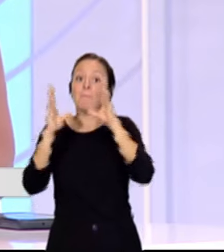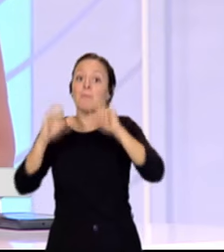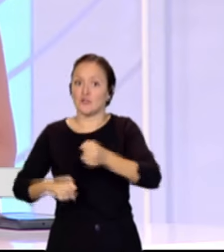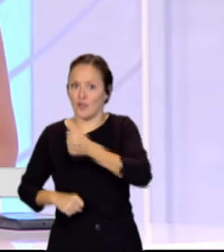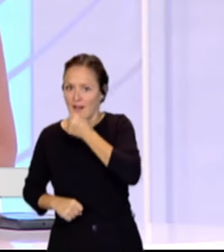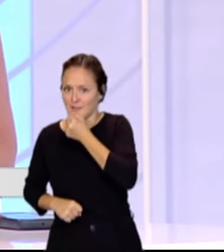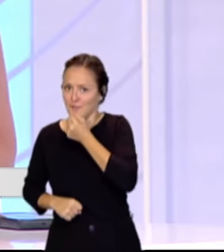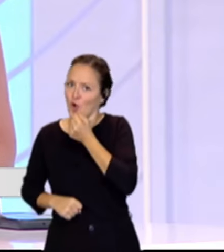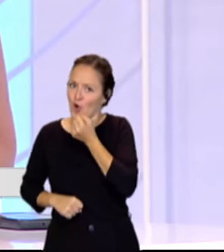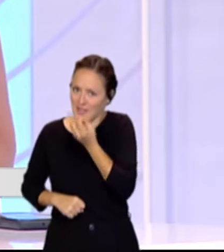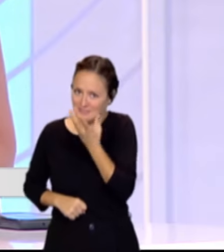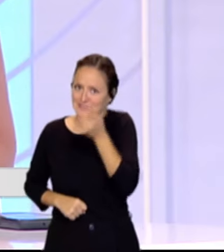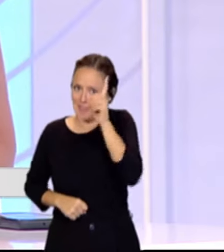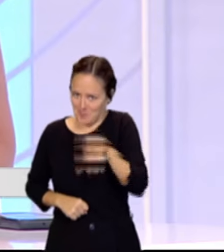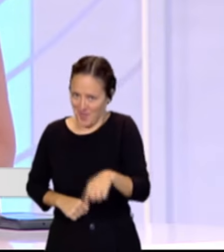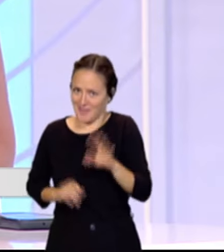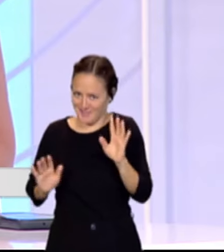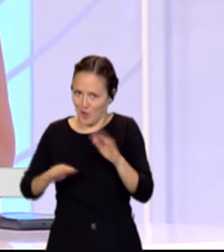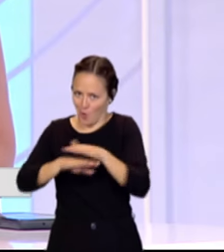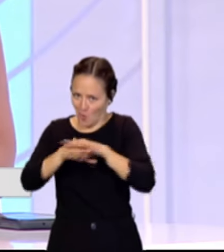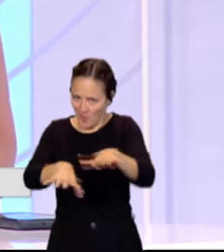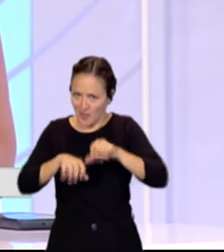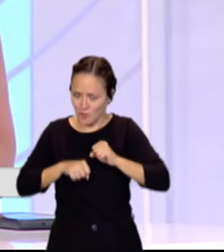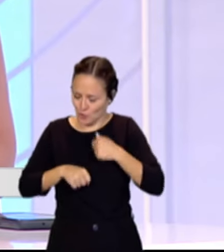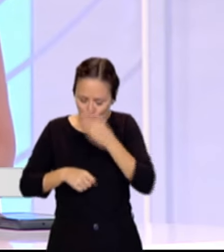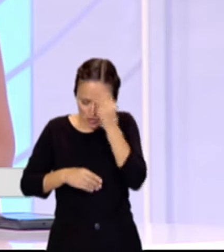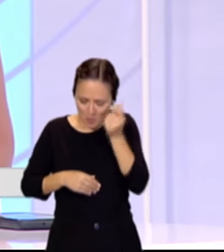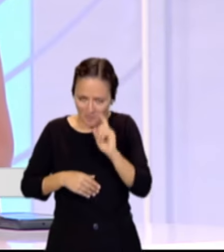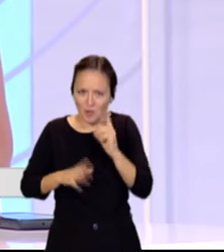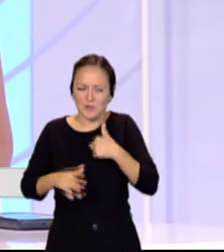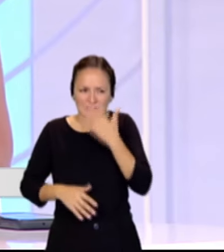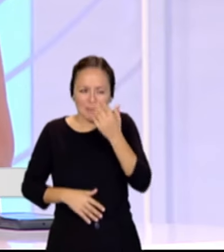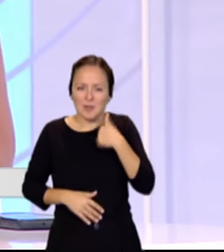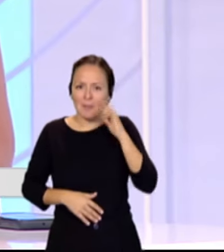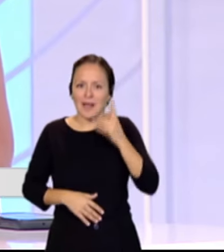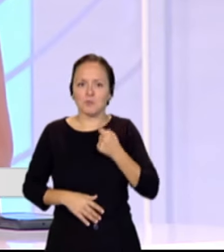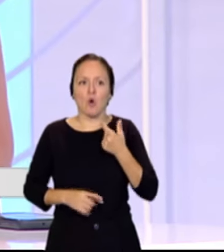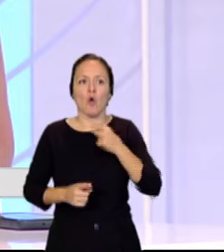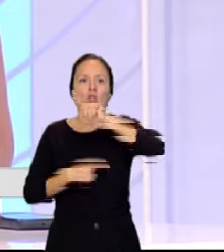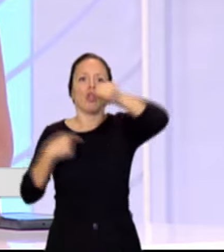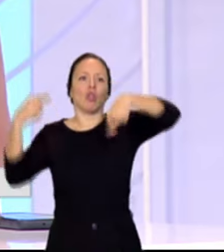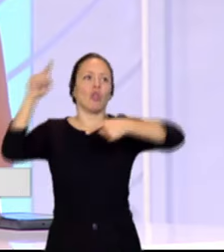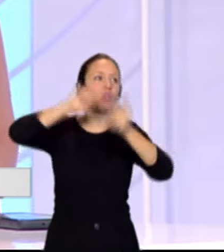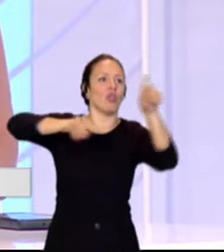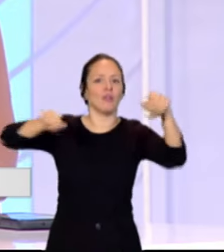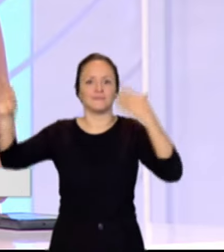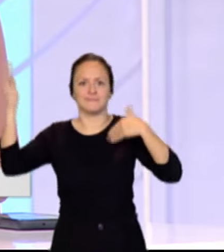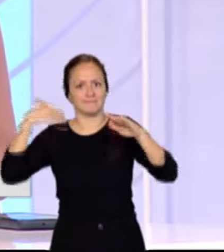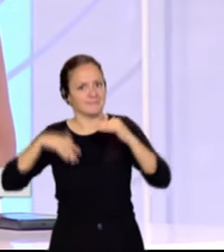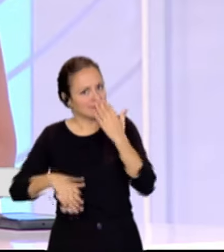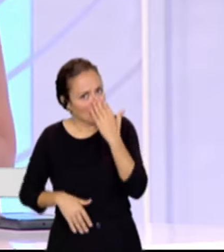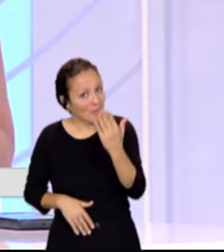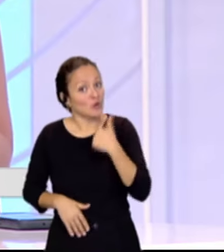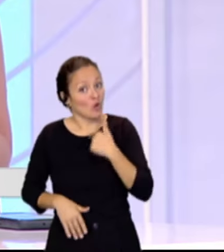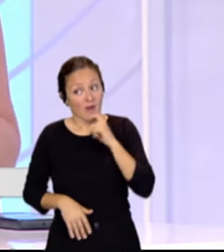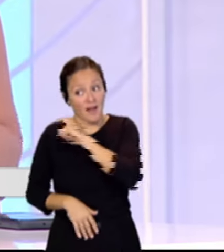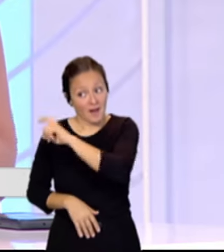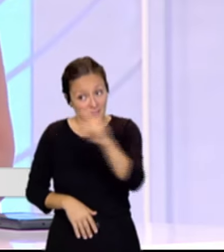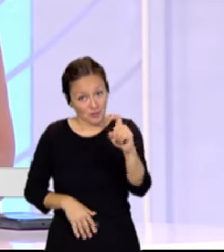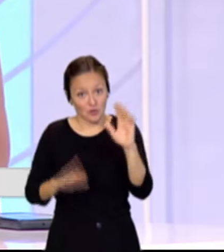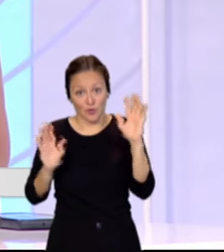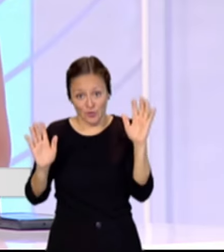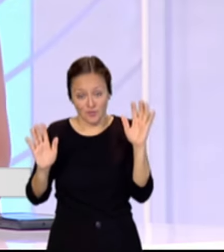a olvidar e pero que que a mí lo que me da es que están intentando marear la perdiz y yo le les advertir Sabes desde